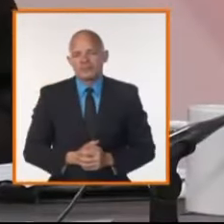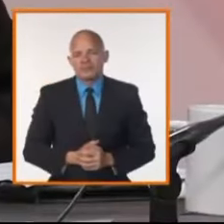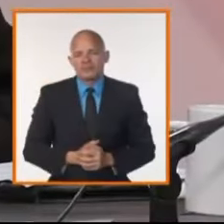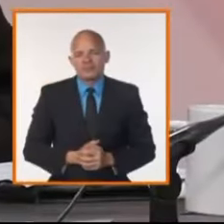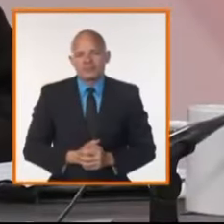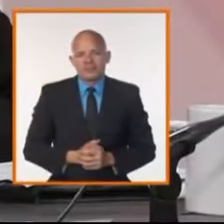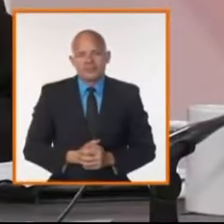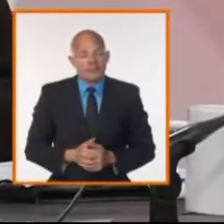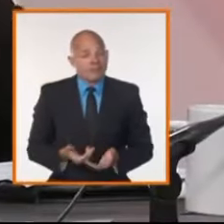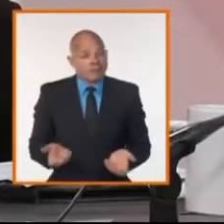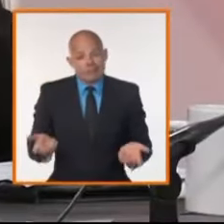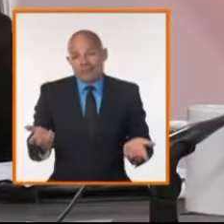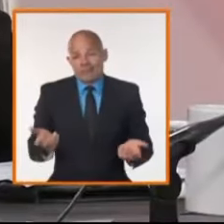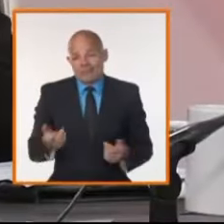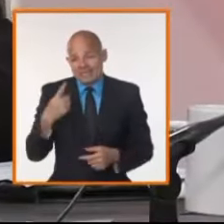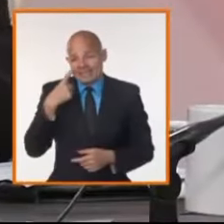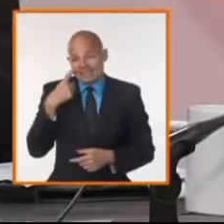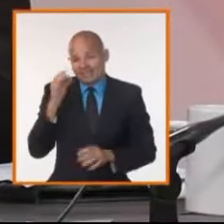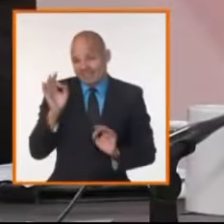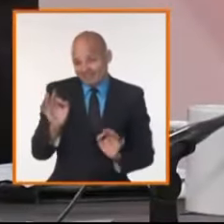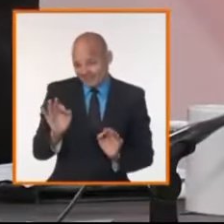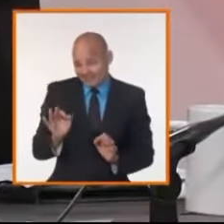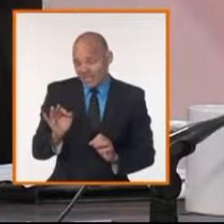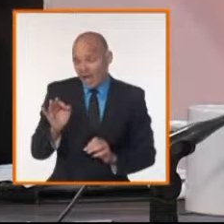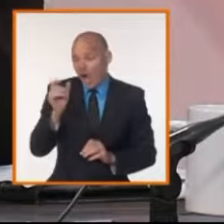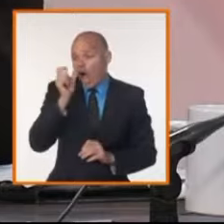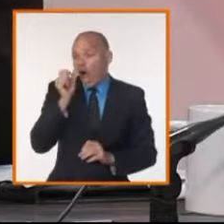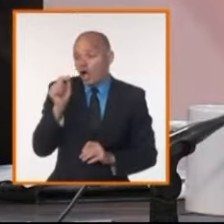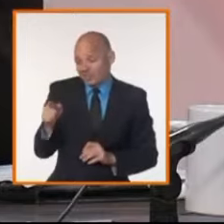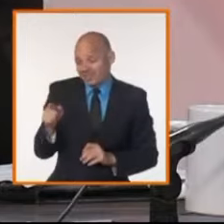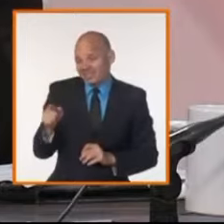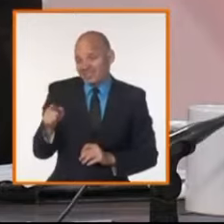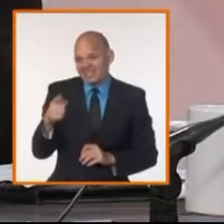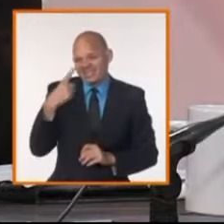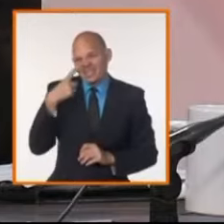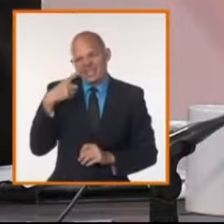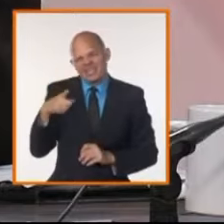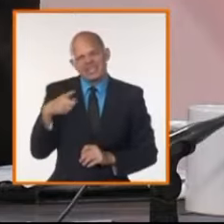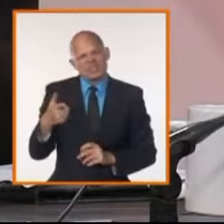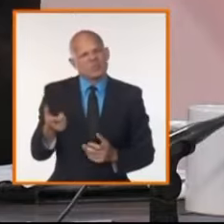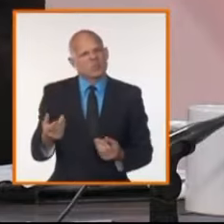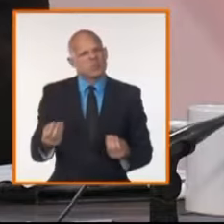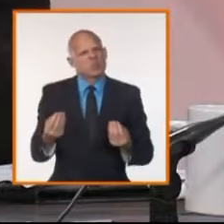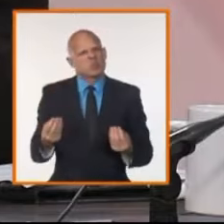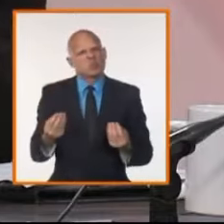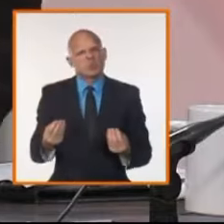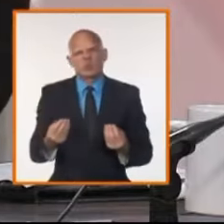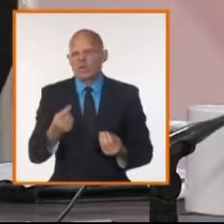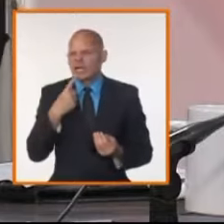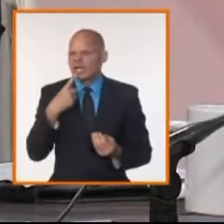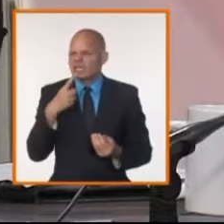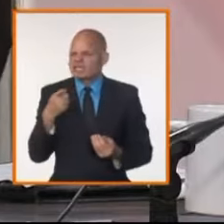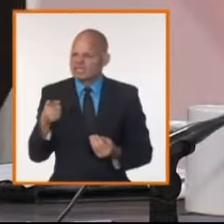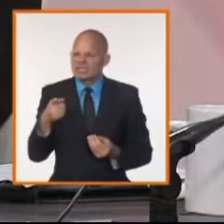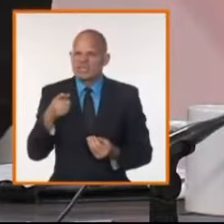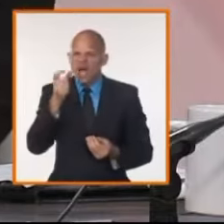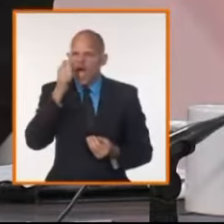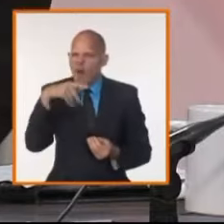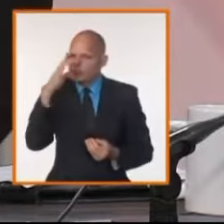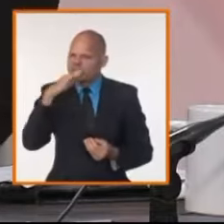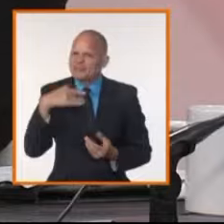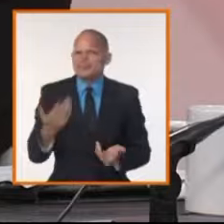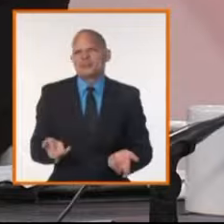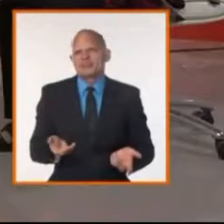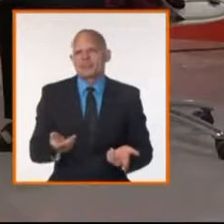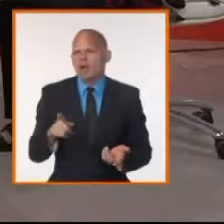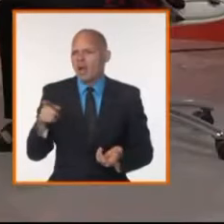solo corrupto bu Menéndez también tan nimio como para acusar a la mujer de ser la La ladrona Y eso creo que es parte también de lo